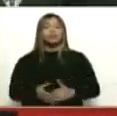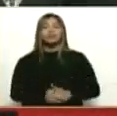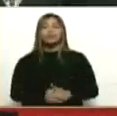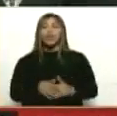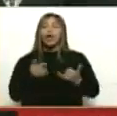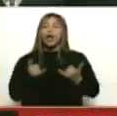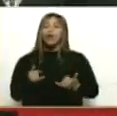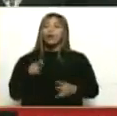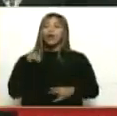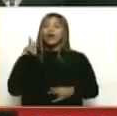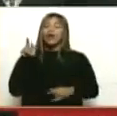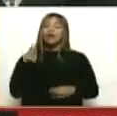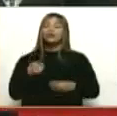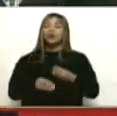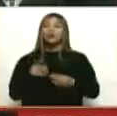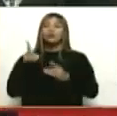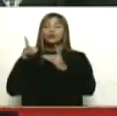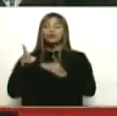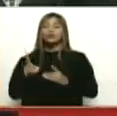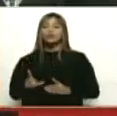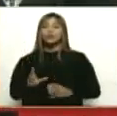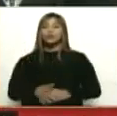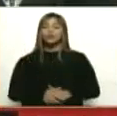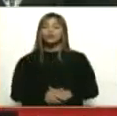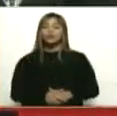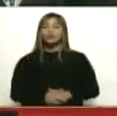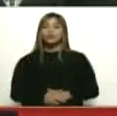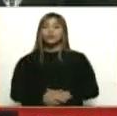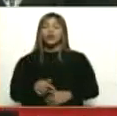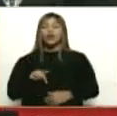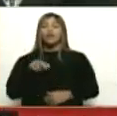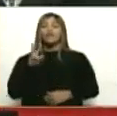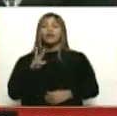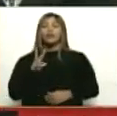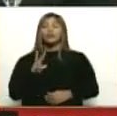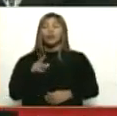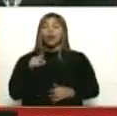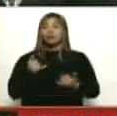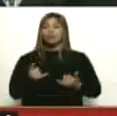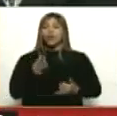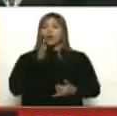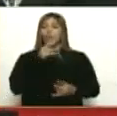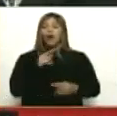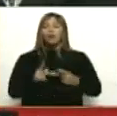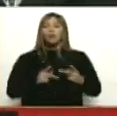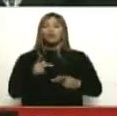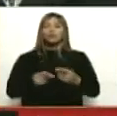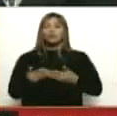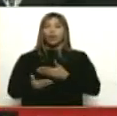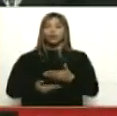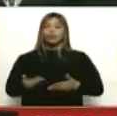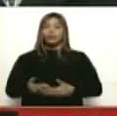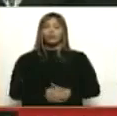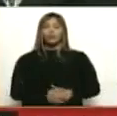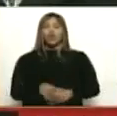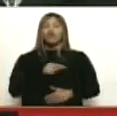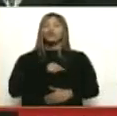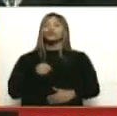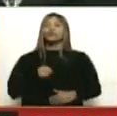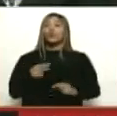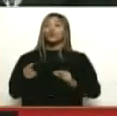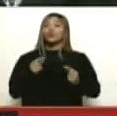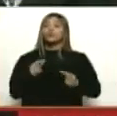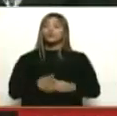Ahora, ellos son los que están decidiendo eso. Con Venezuela no está sometido a ningún proceso de negociación. Nosotros no estamos